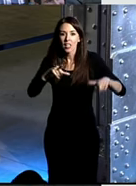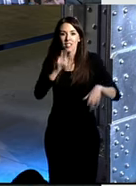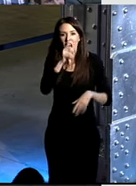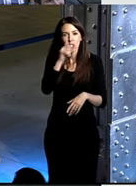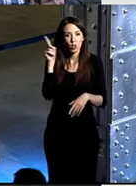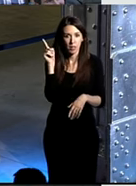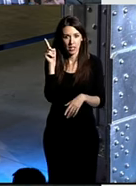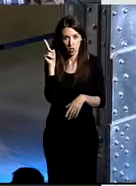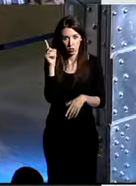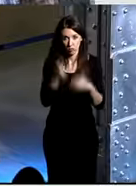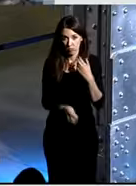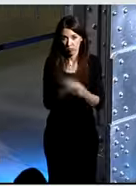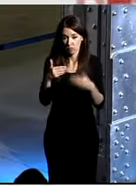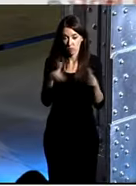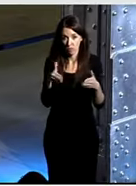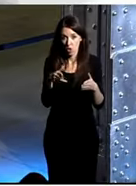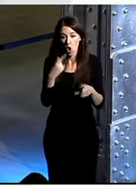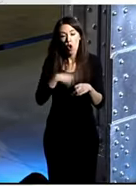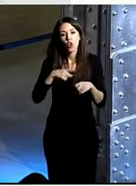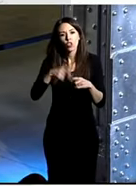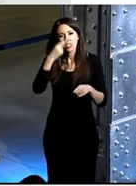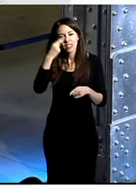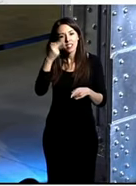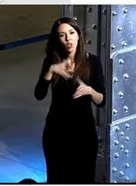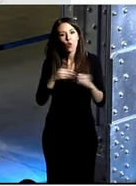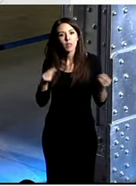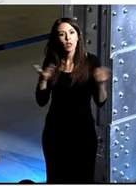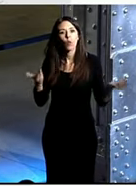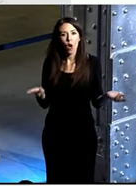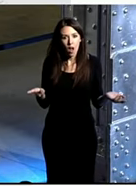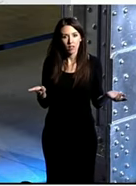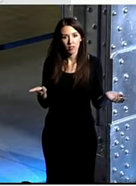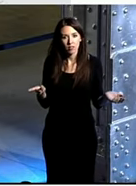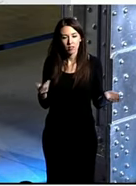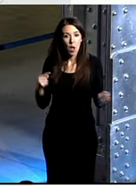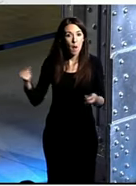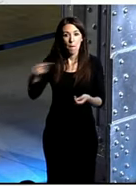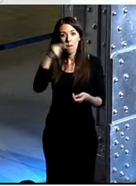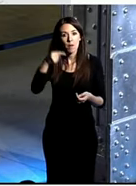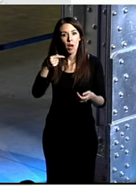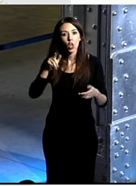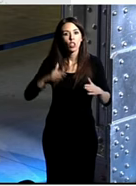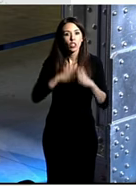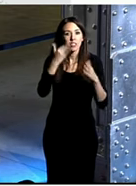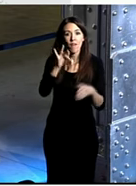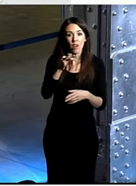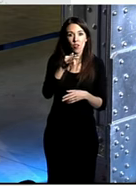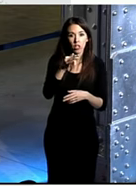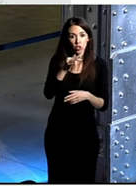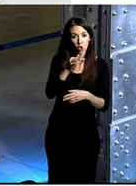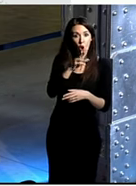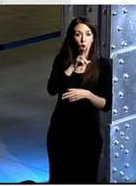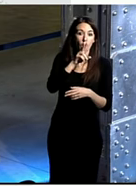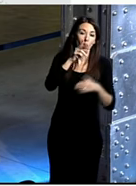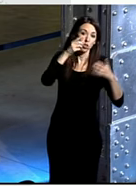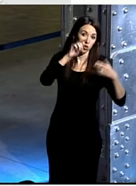año pasado. Entre las cosas interesantes que tiene esta universidad es la siguiente, que se cursa el primer año en San Francisco, 2 semestres, y